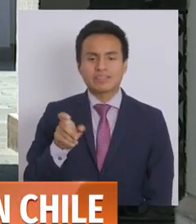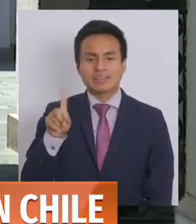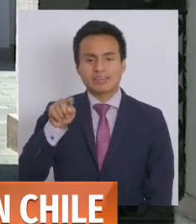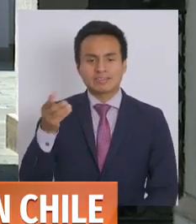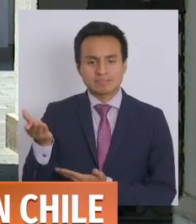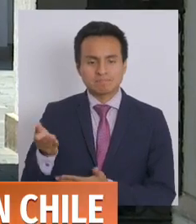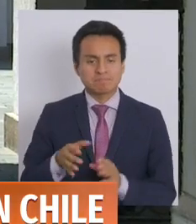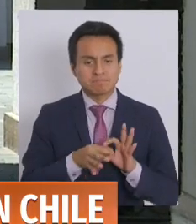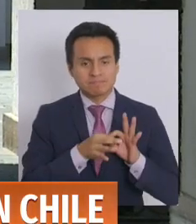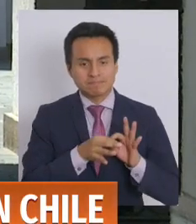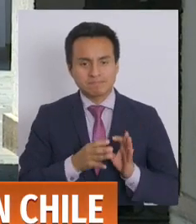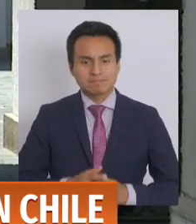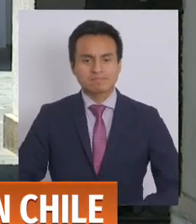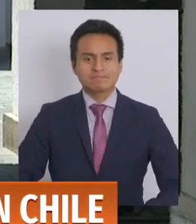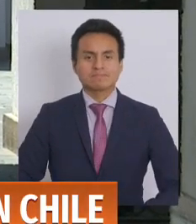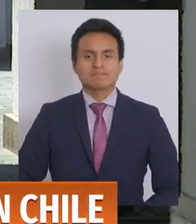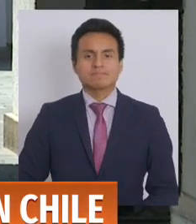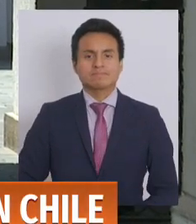Muchas gracias.